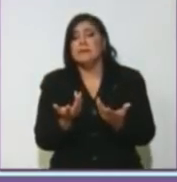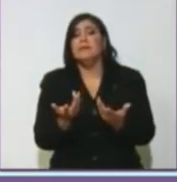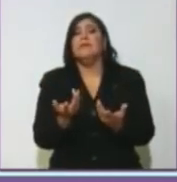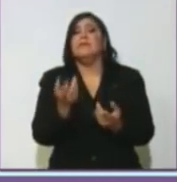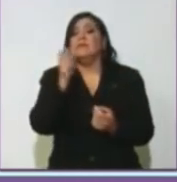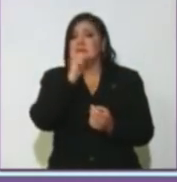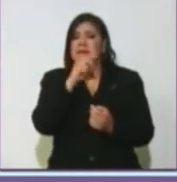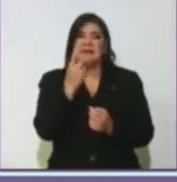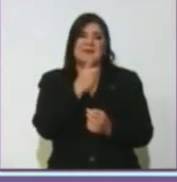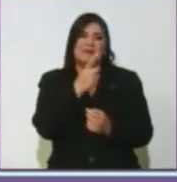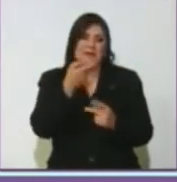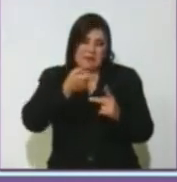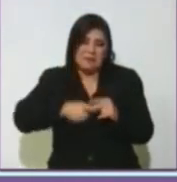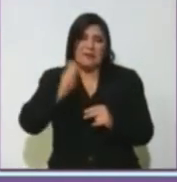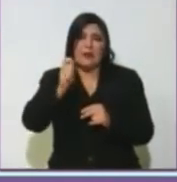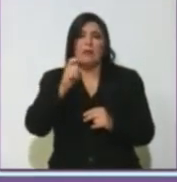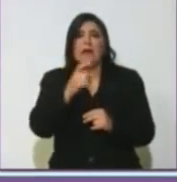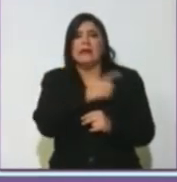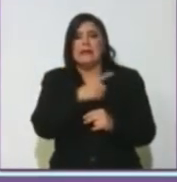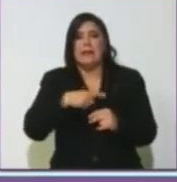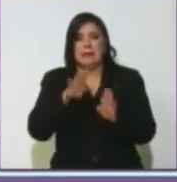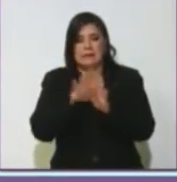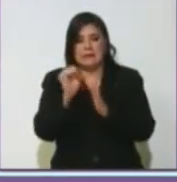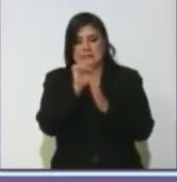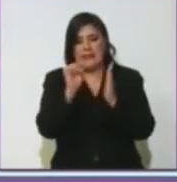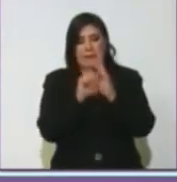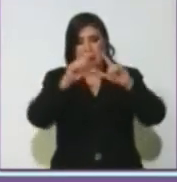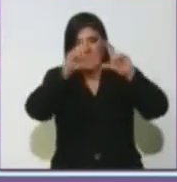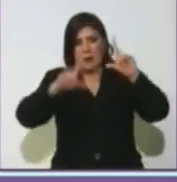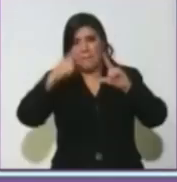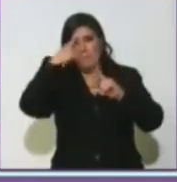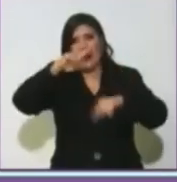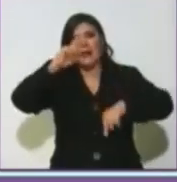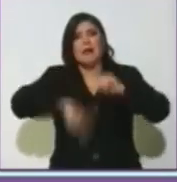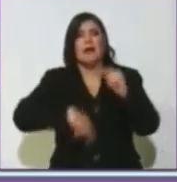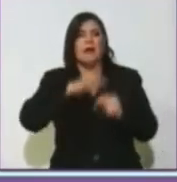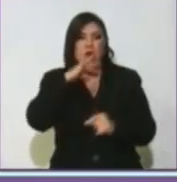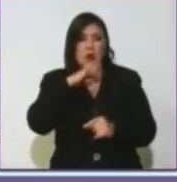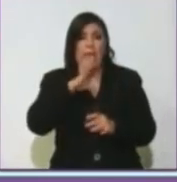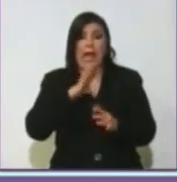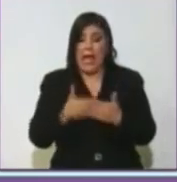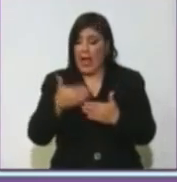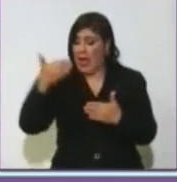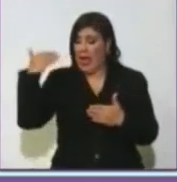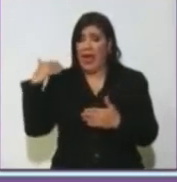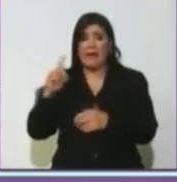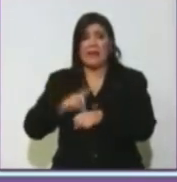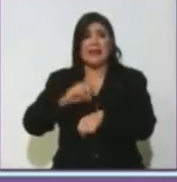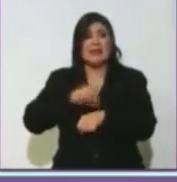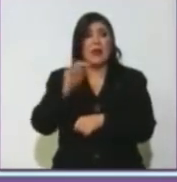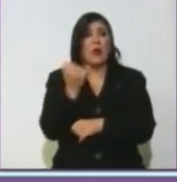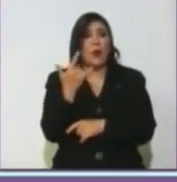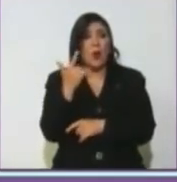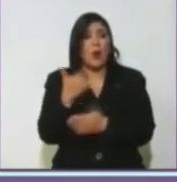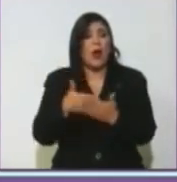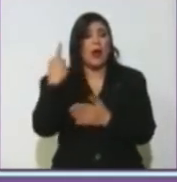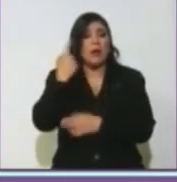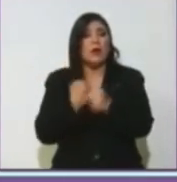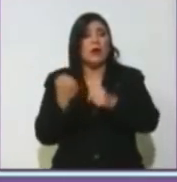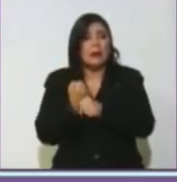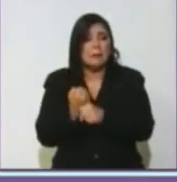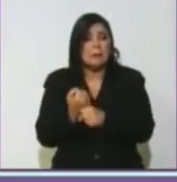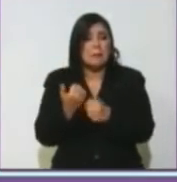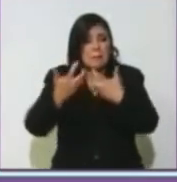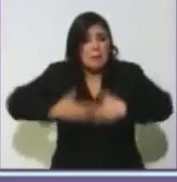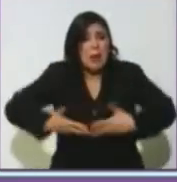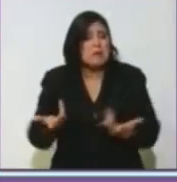que aplicar el sistema nacional anti corrupción que debería haber estado en operación desde julio del año pasado y